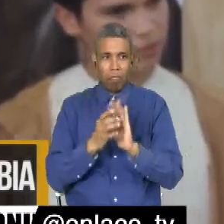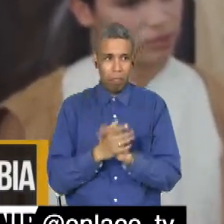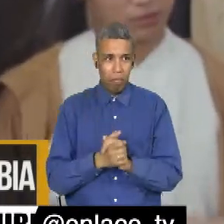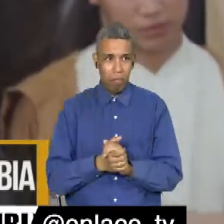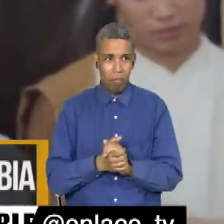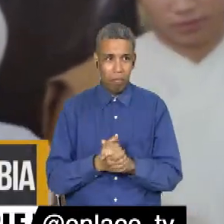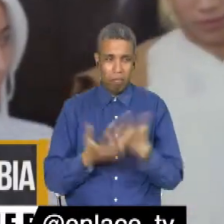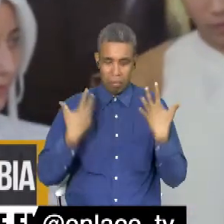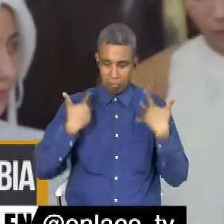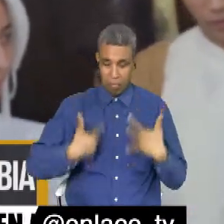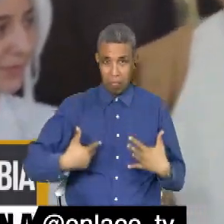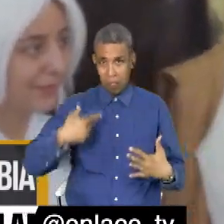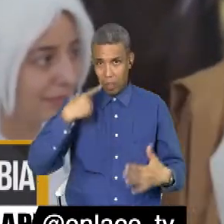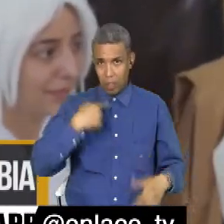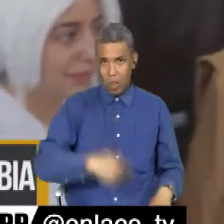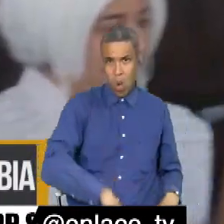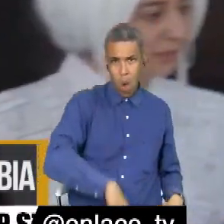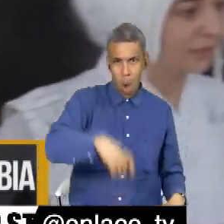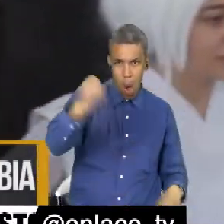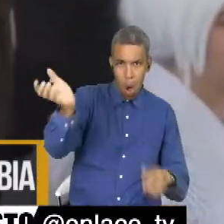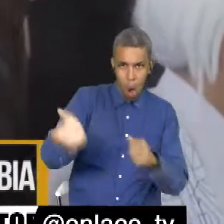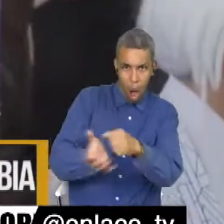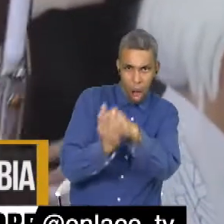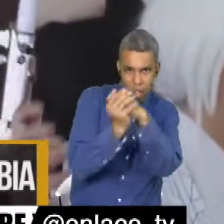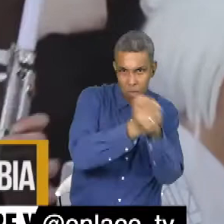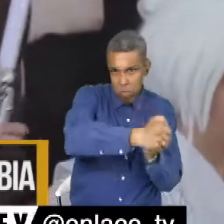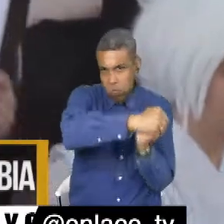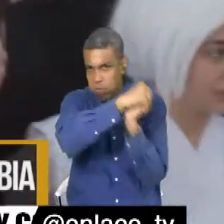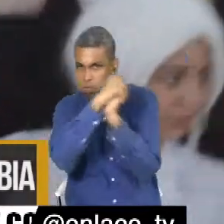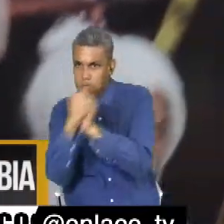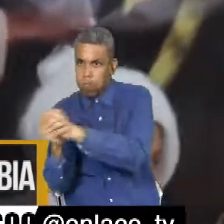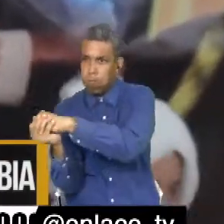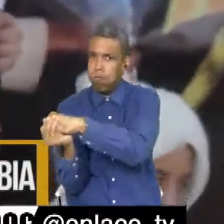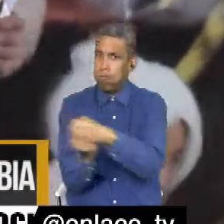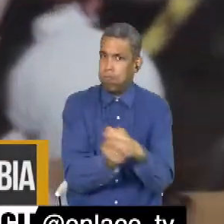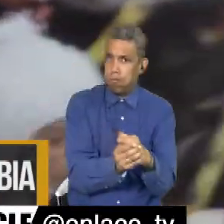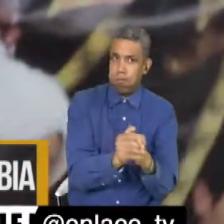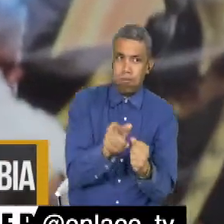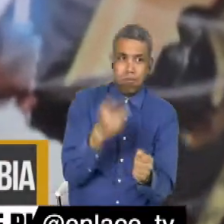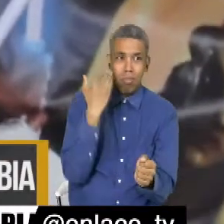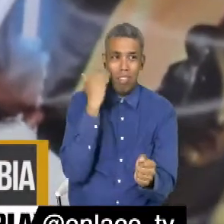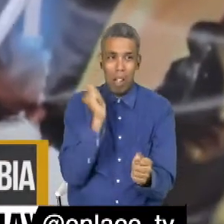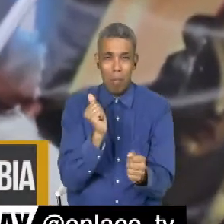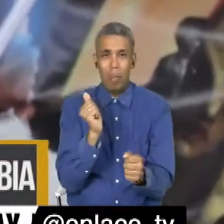Jedi y mi compañera tiene el traje de la maestra Atriz. Y pues